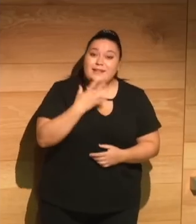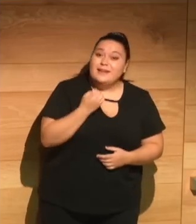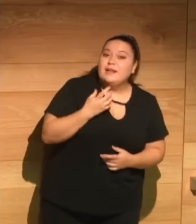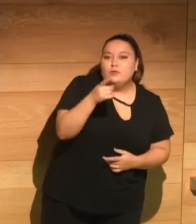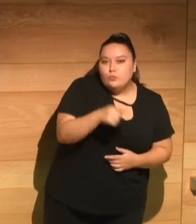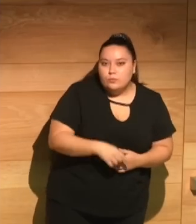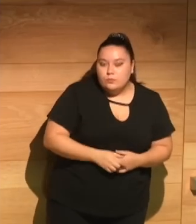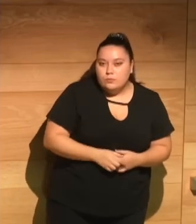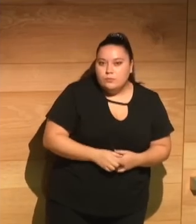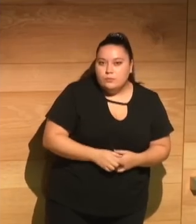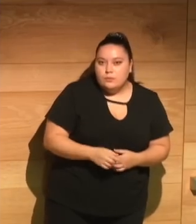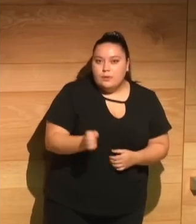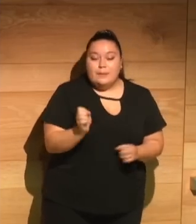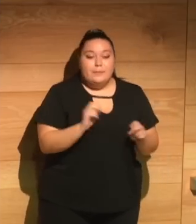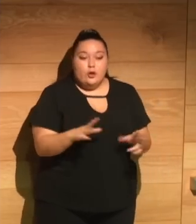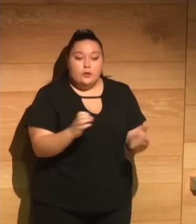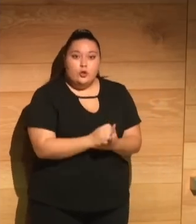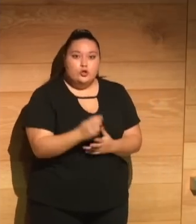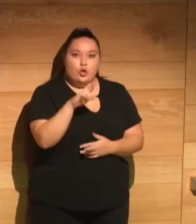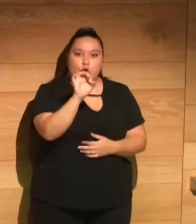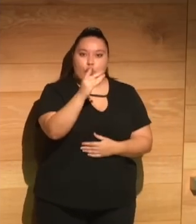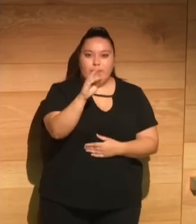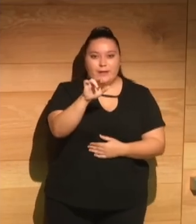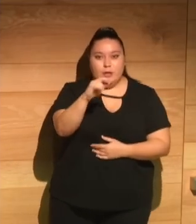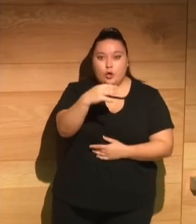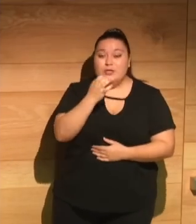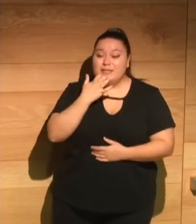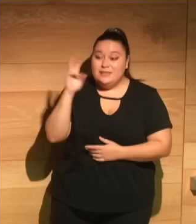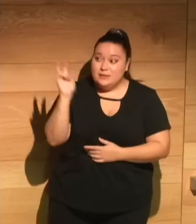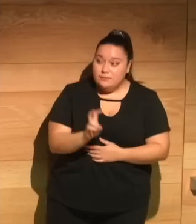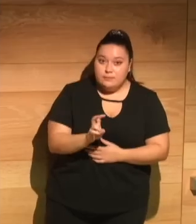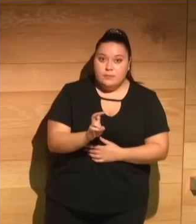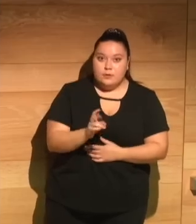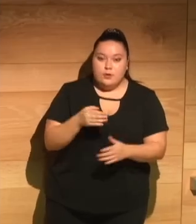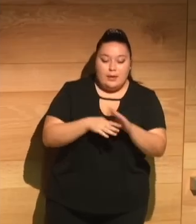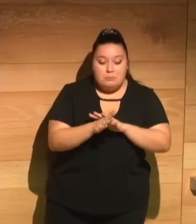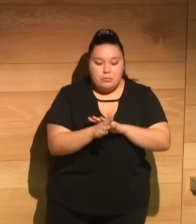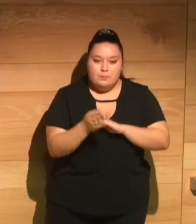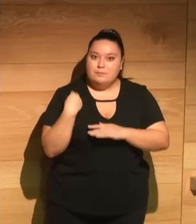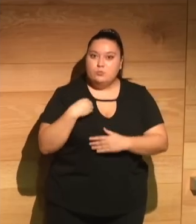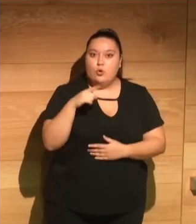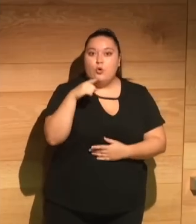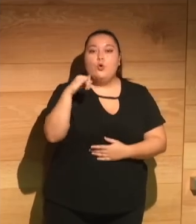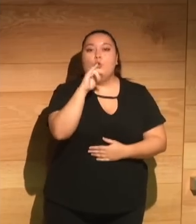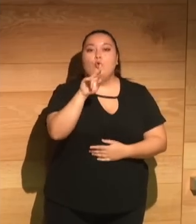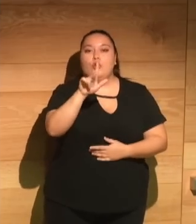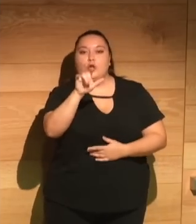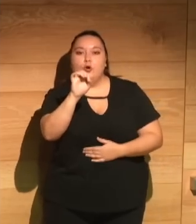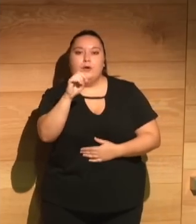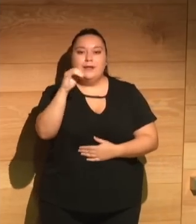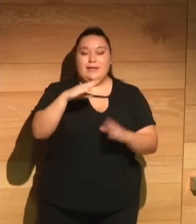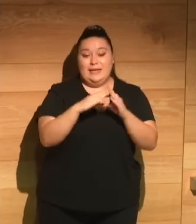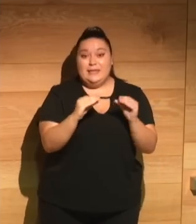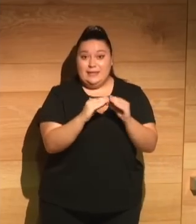tú? El peor de todos es Rodrigo, porque cuando entra a los sitios hace como Julio Iglesias, dice, ¡Hey!